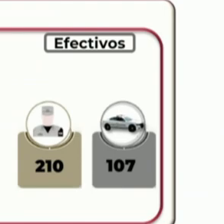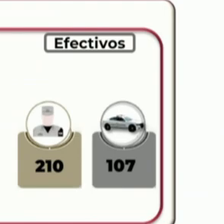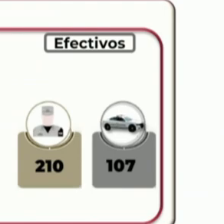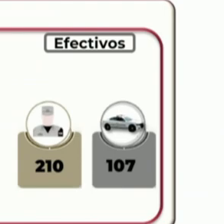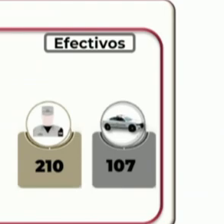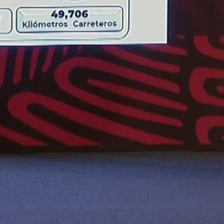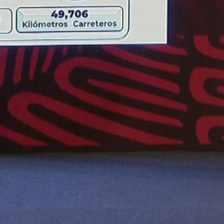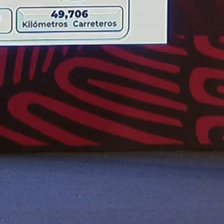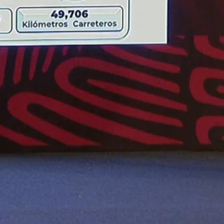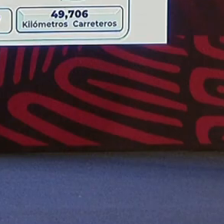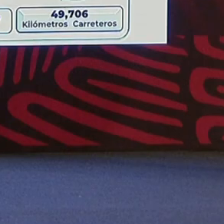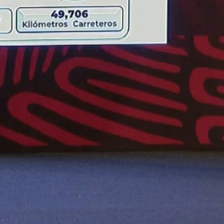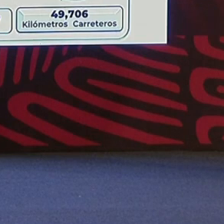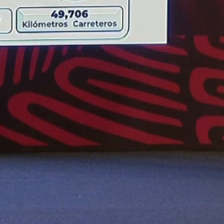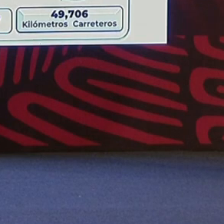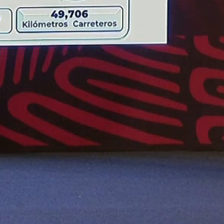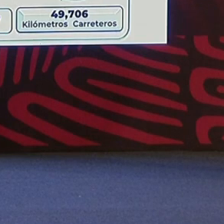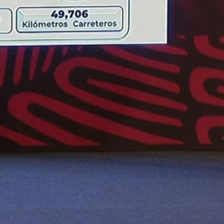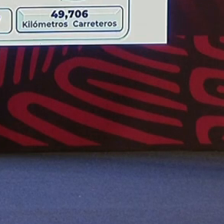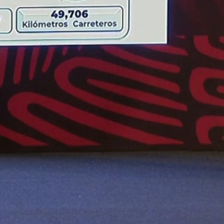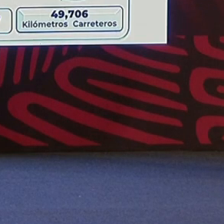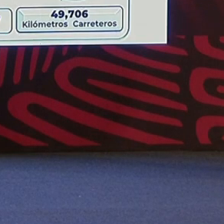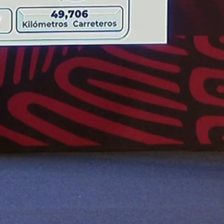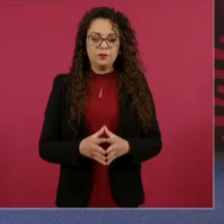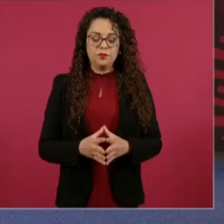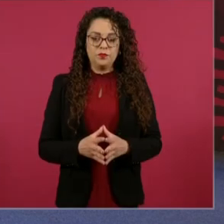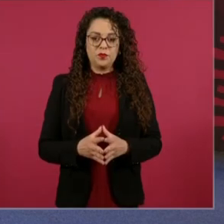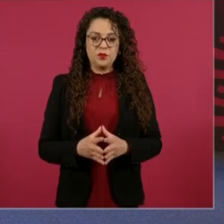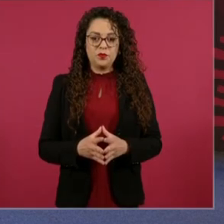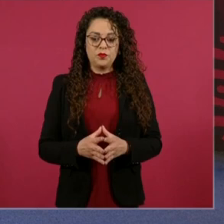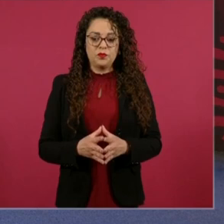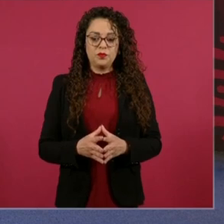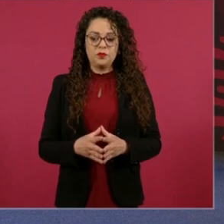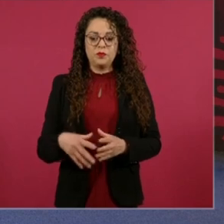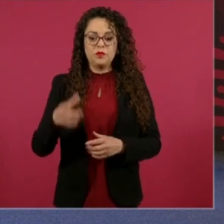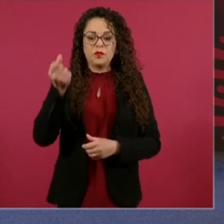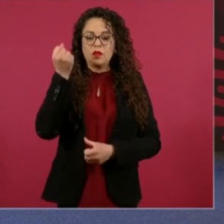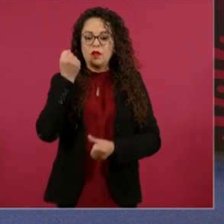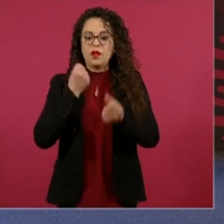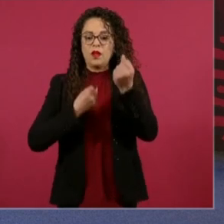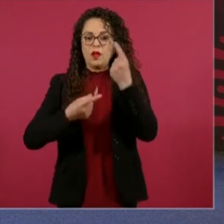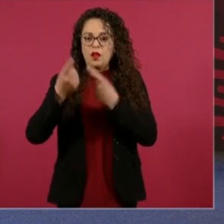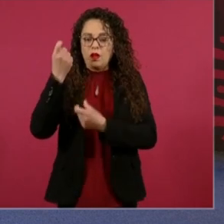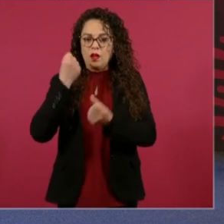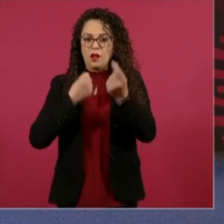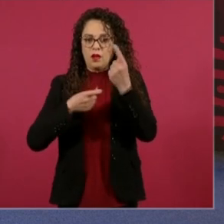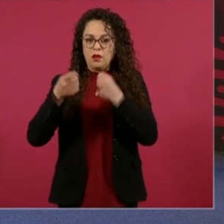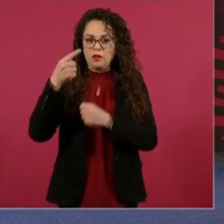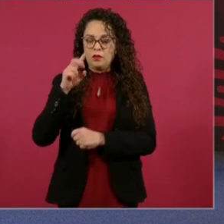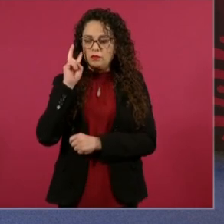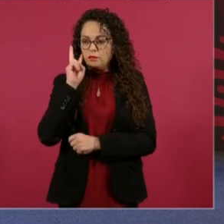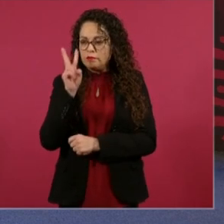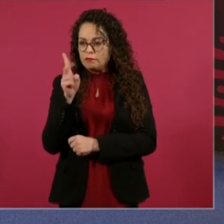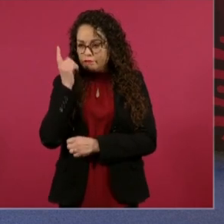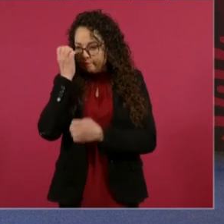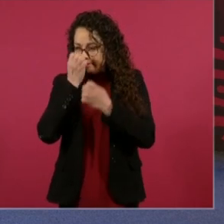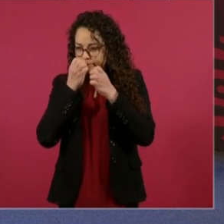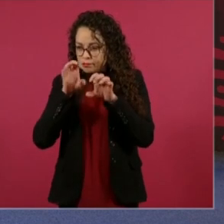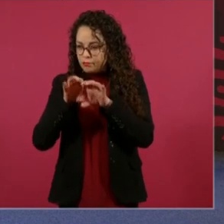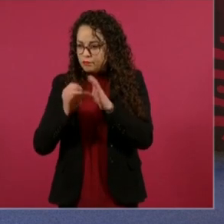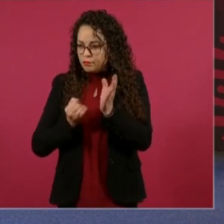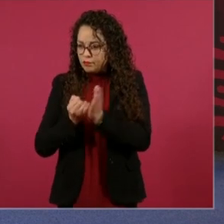que tiene desplegados en las carreteras. Hubo algunas acciones que se tomaron en cuenta desde el 23, que